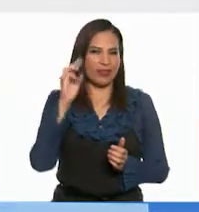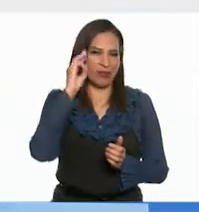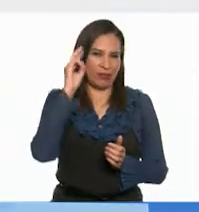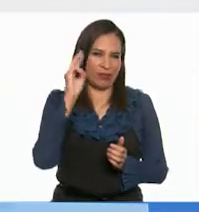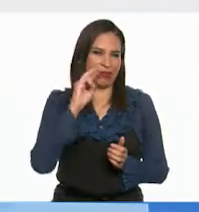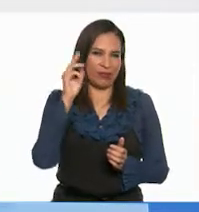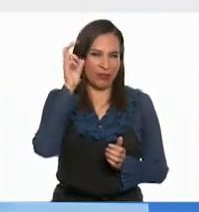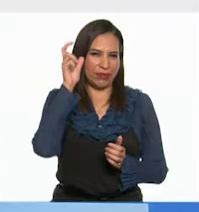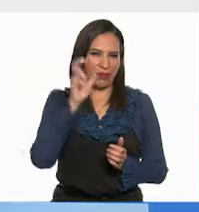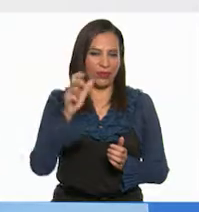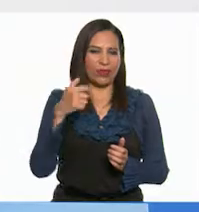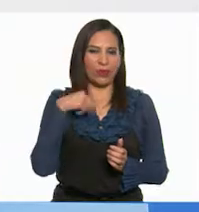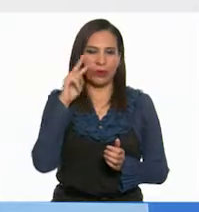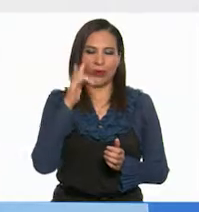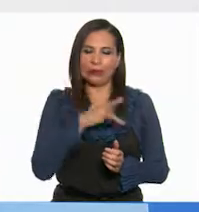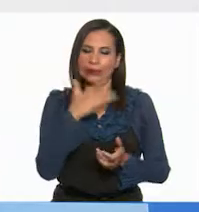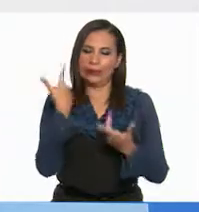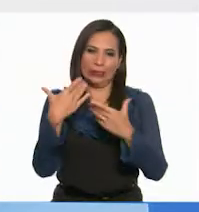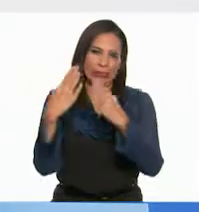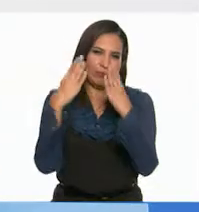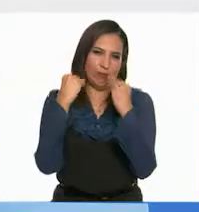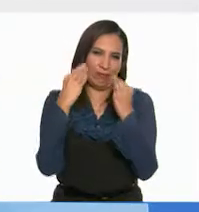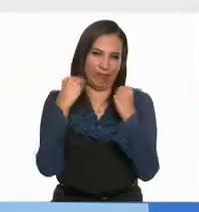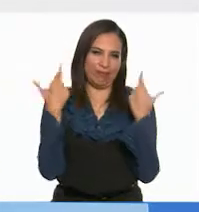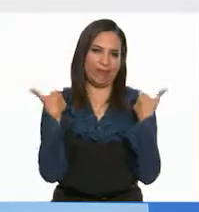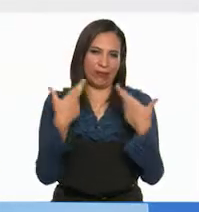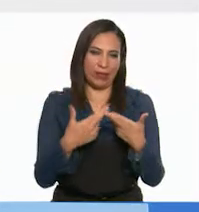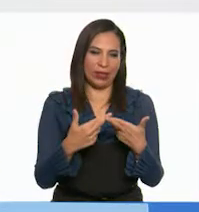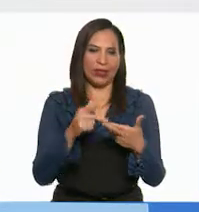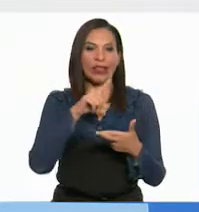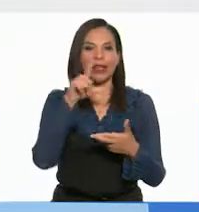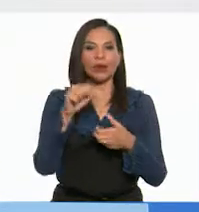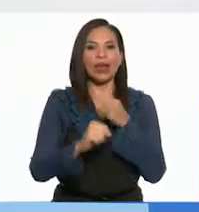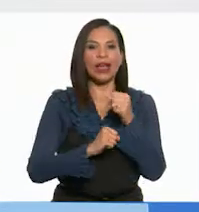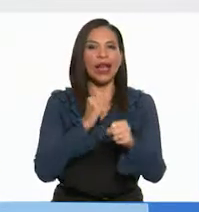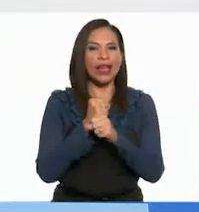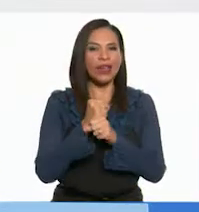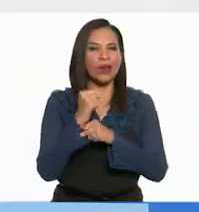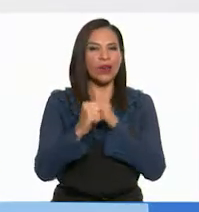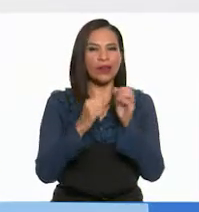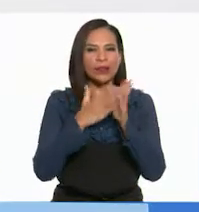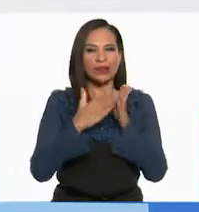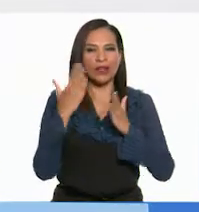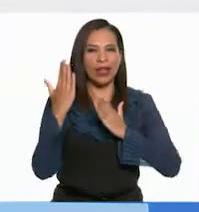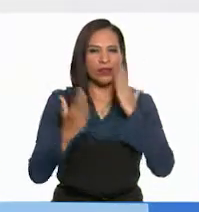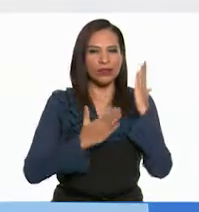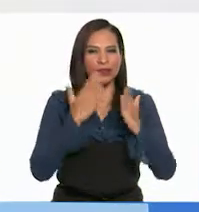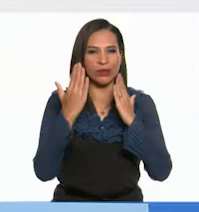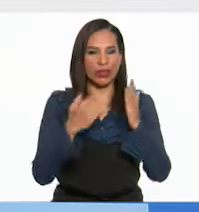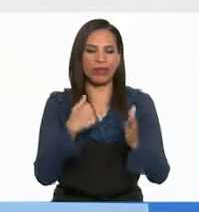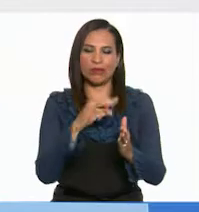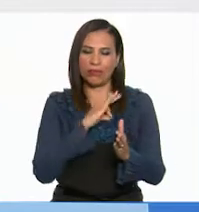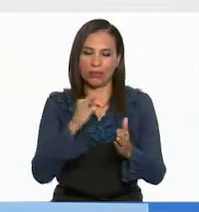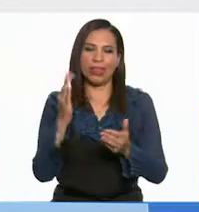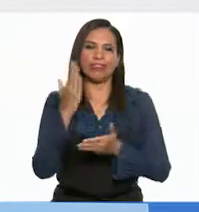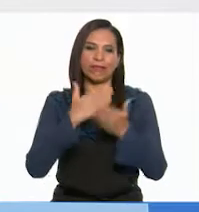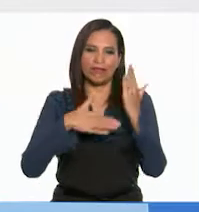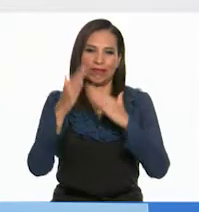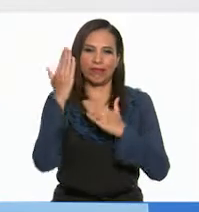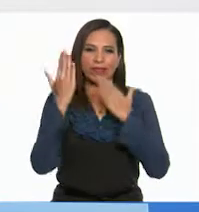a quien consideré, por supuesto, mi maestro. Después de varios años de estudiar, pues logré ser